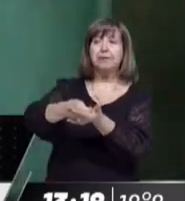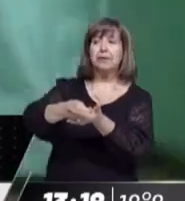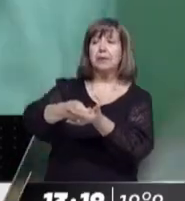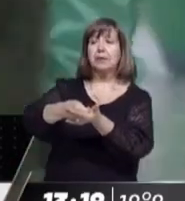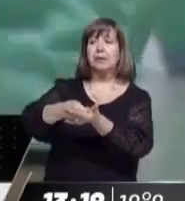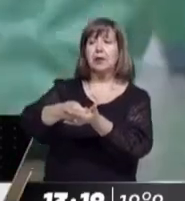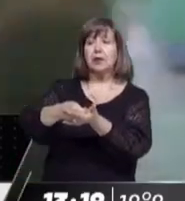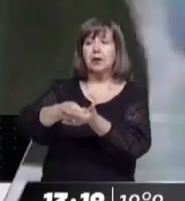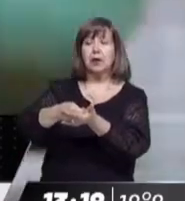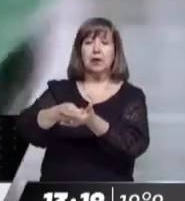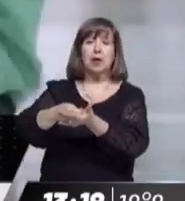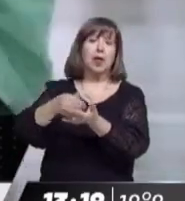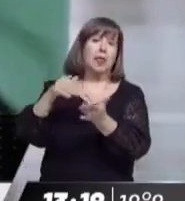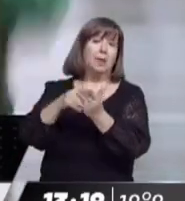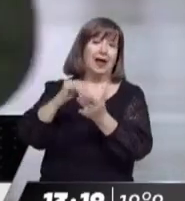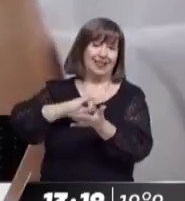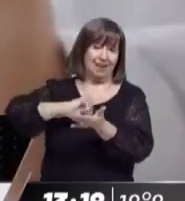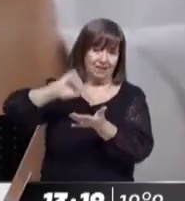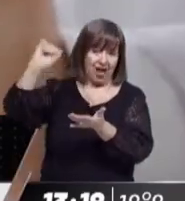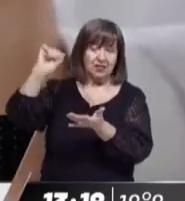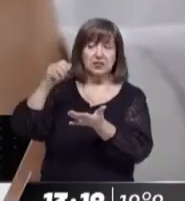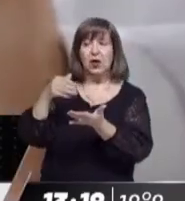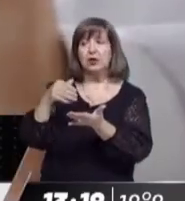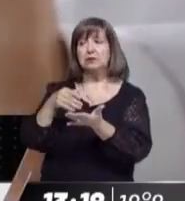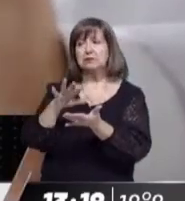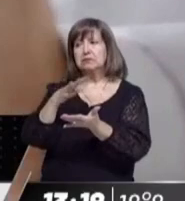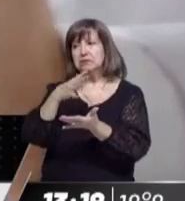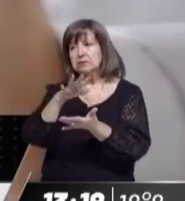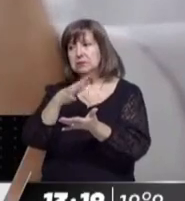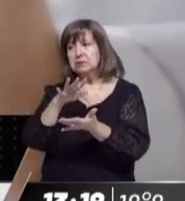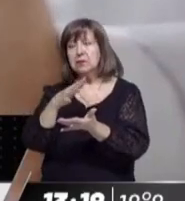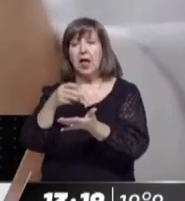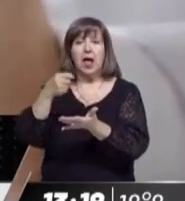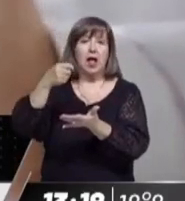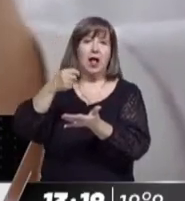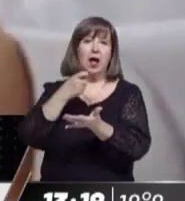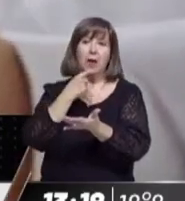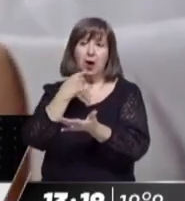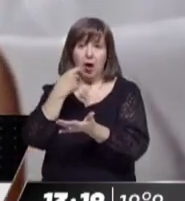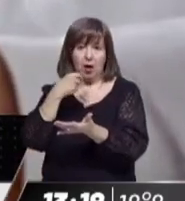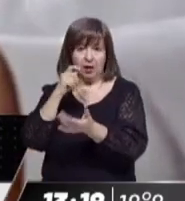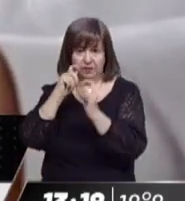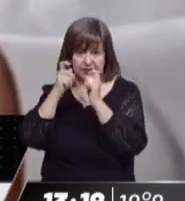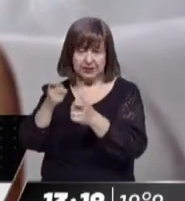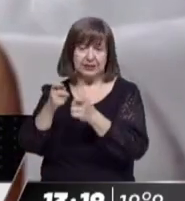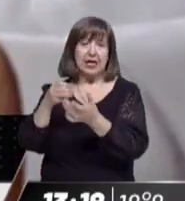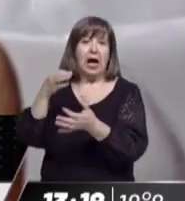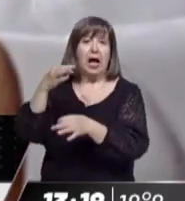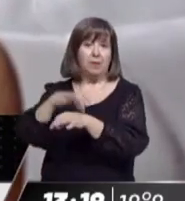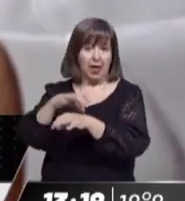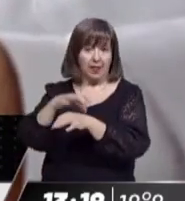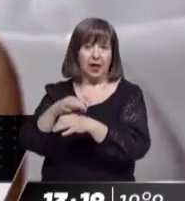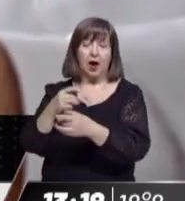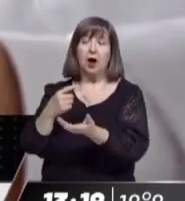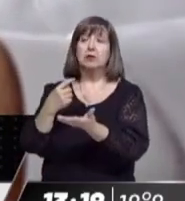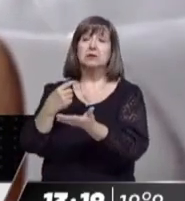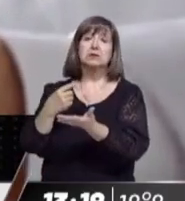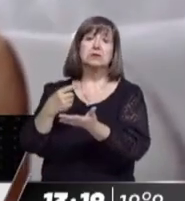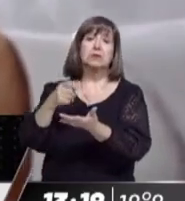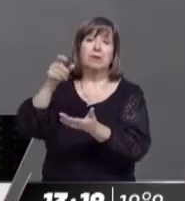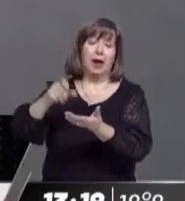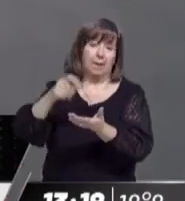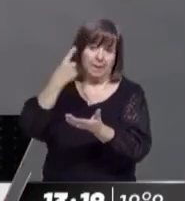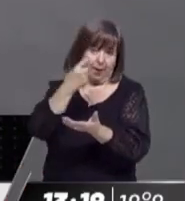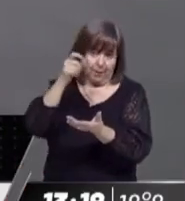valor de acuerdo a inflación, lo cual va a hacer que la consulta médica para los